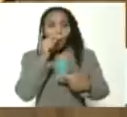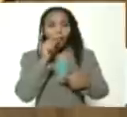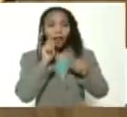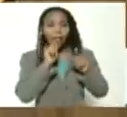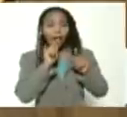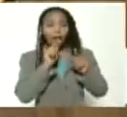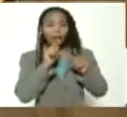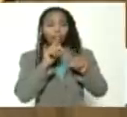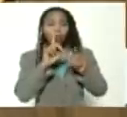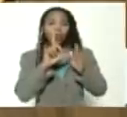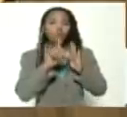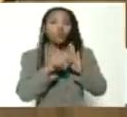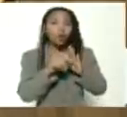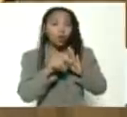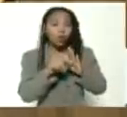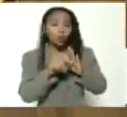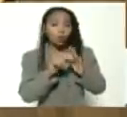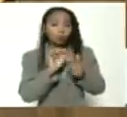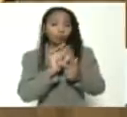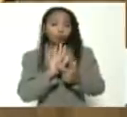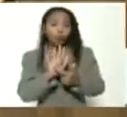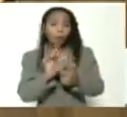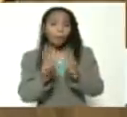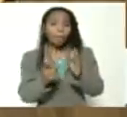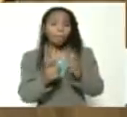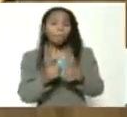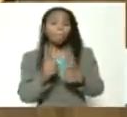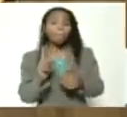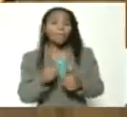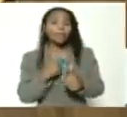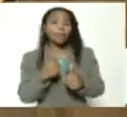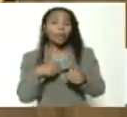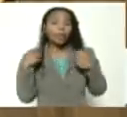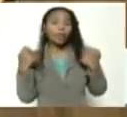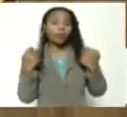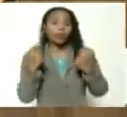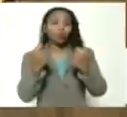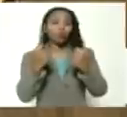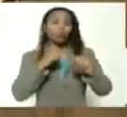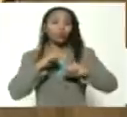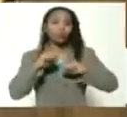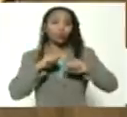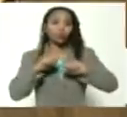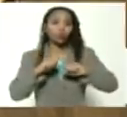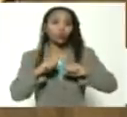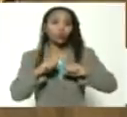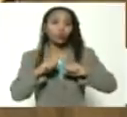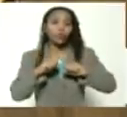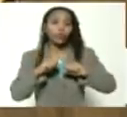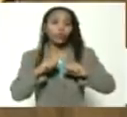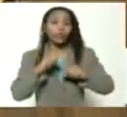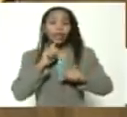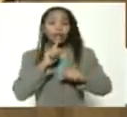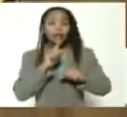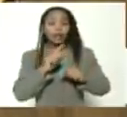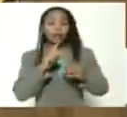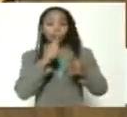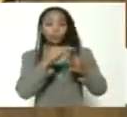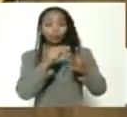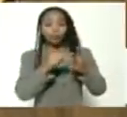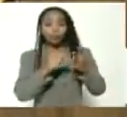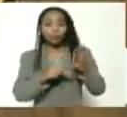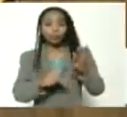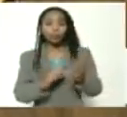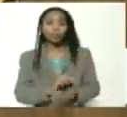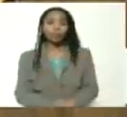aparece luego como principal promotor de las masacres del Amparo, de Yumare y de